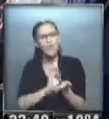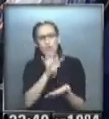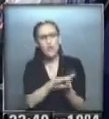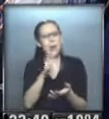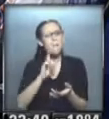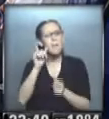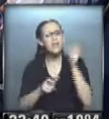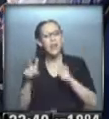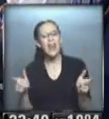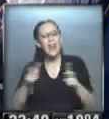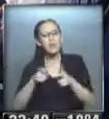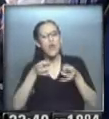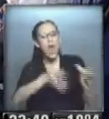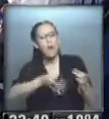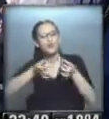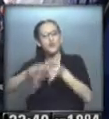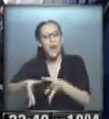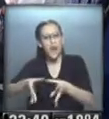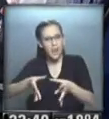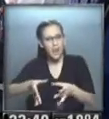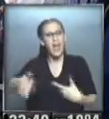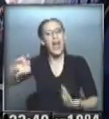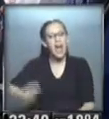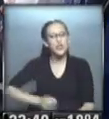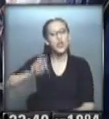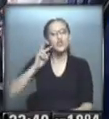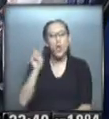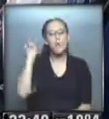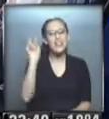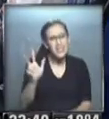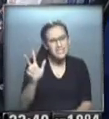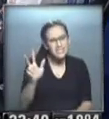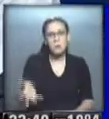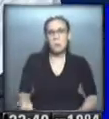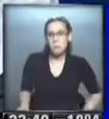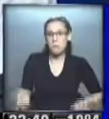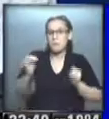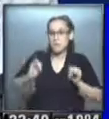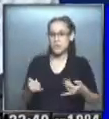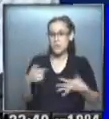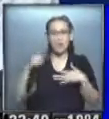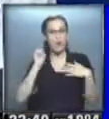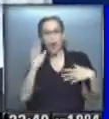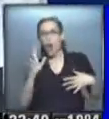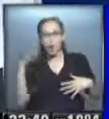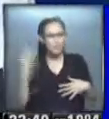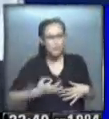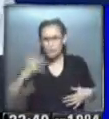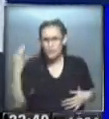unos australianos en borrachos 2003. En un bar en el 2000... 2003. En el 2003. Y fue un éxito. Fue un